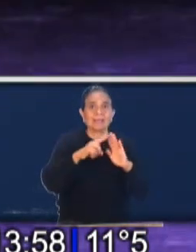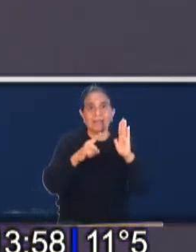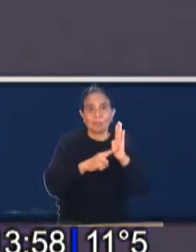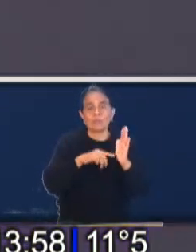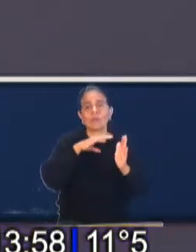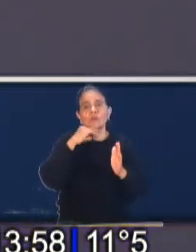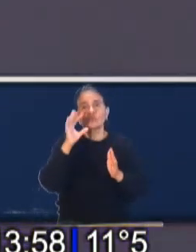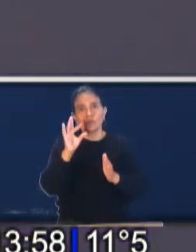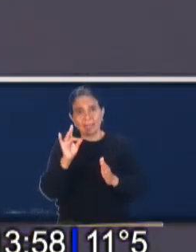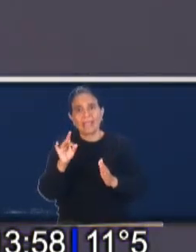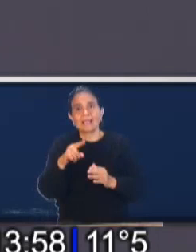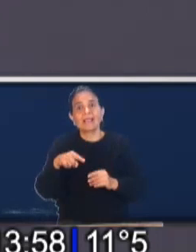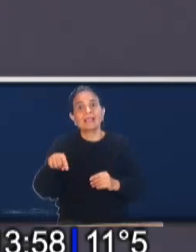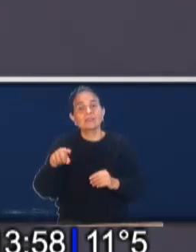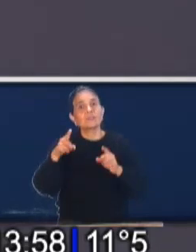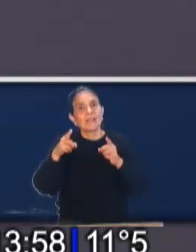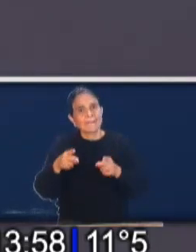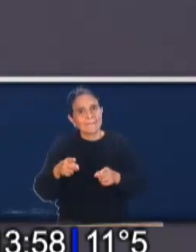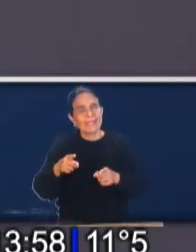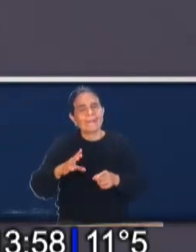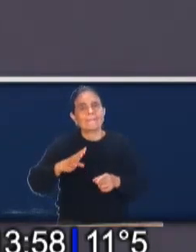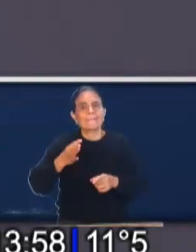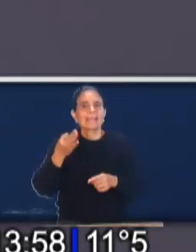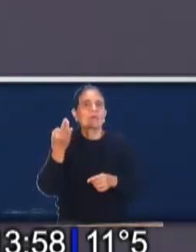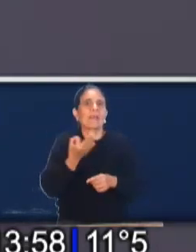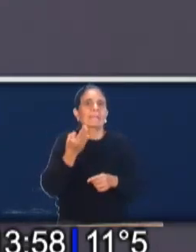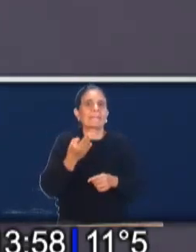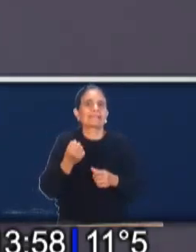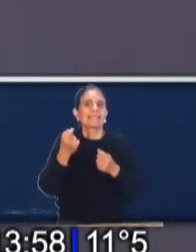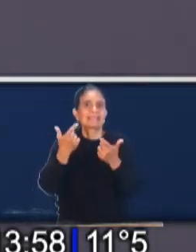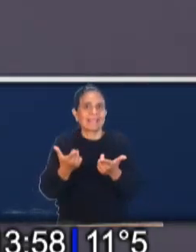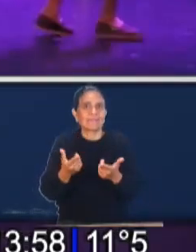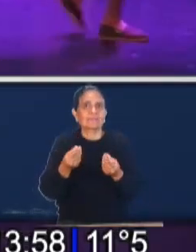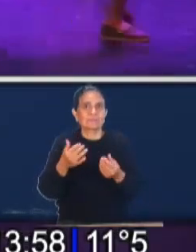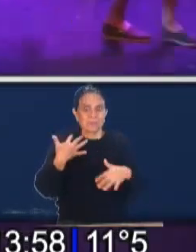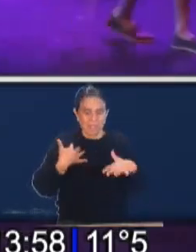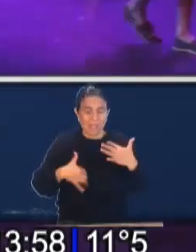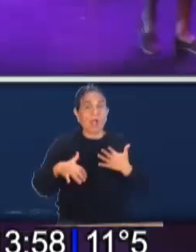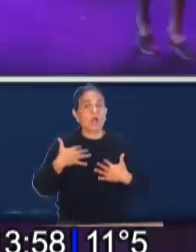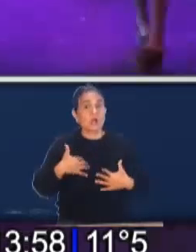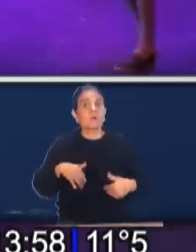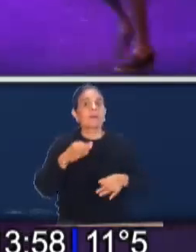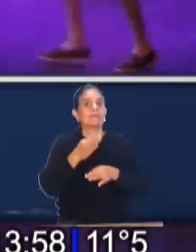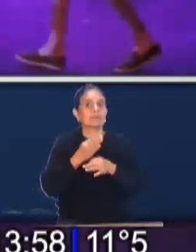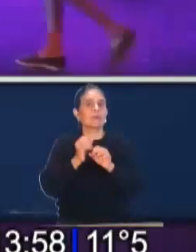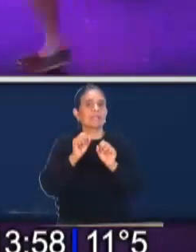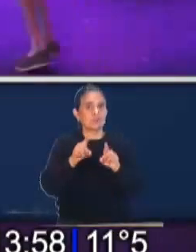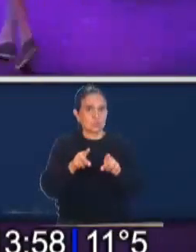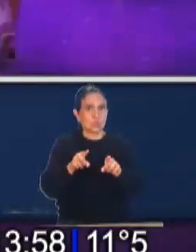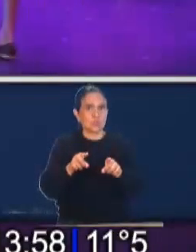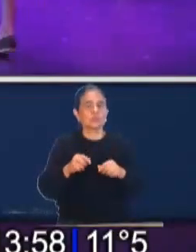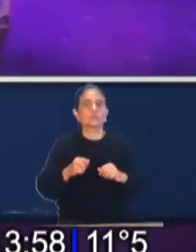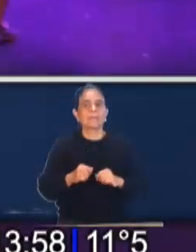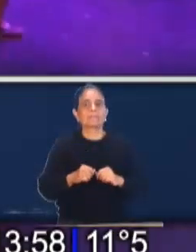que van a recibir una distinción especial, un premio, que es un conjunto de indumentaria institucional. Contar con un uniforme, con